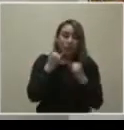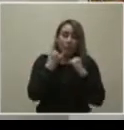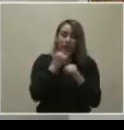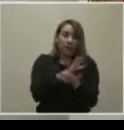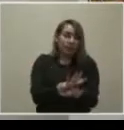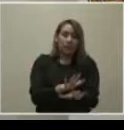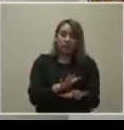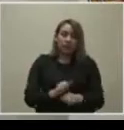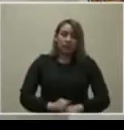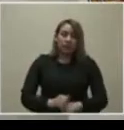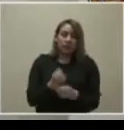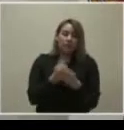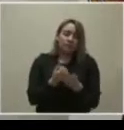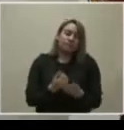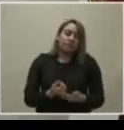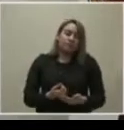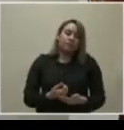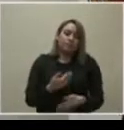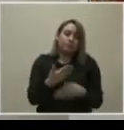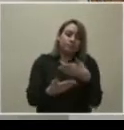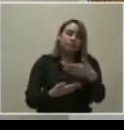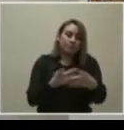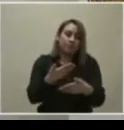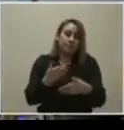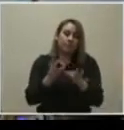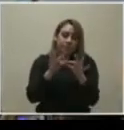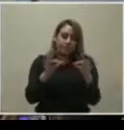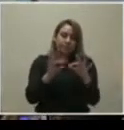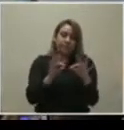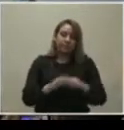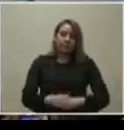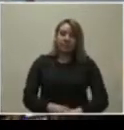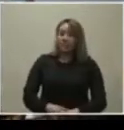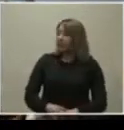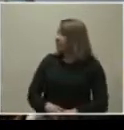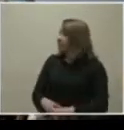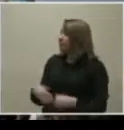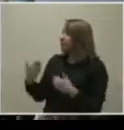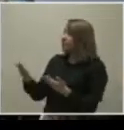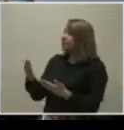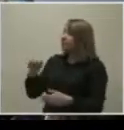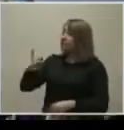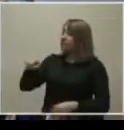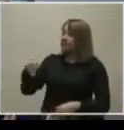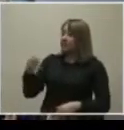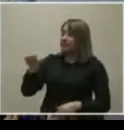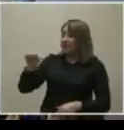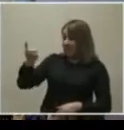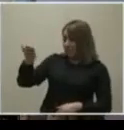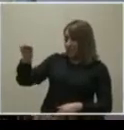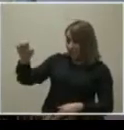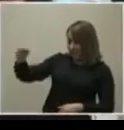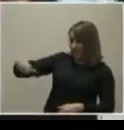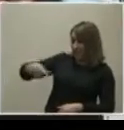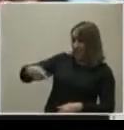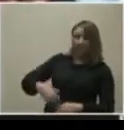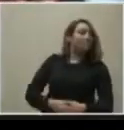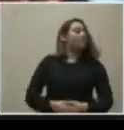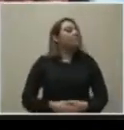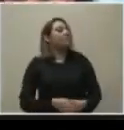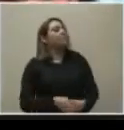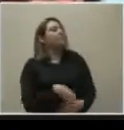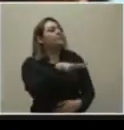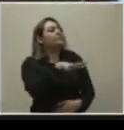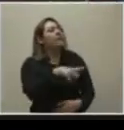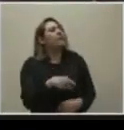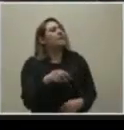un camino diverso. Gracias. Continuamos con Jaime Delgado. Buenos días. Y en el caso de Margarito, hoy aparece